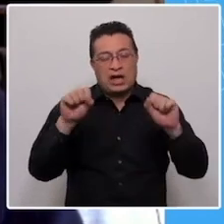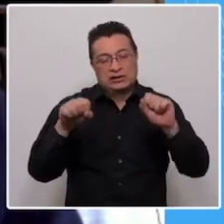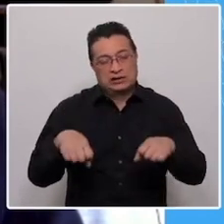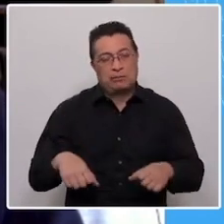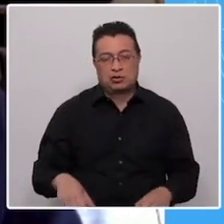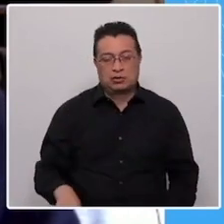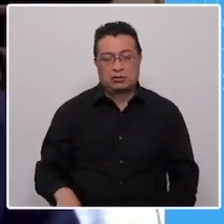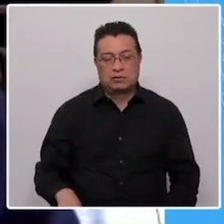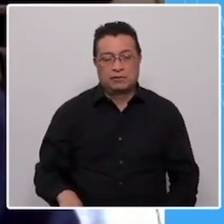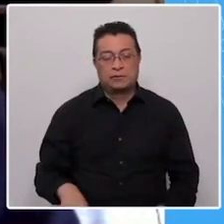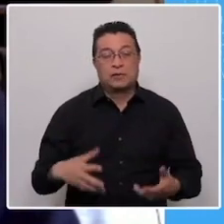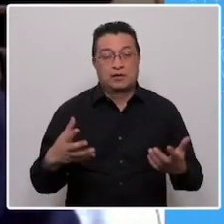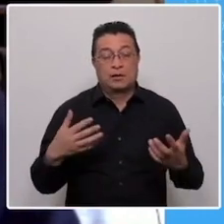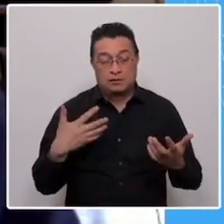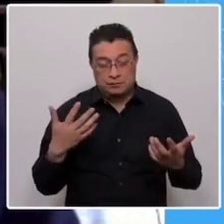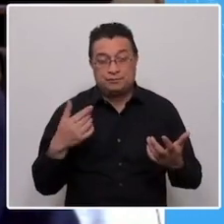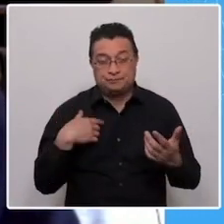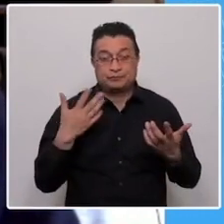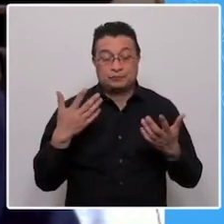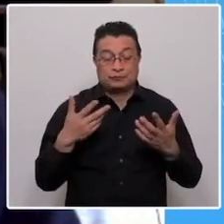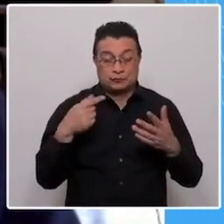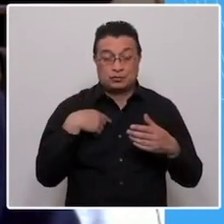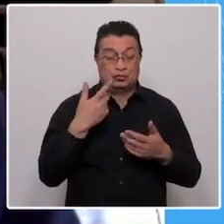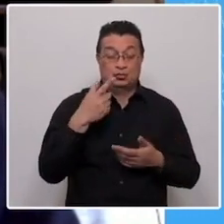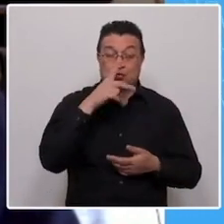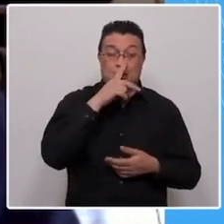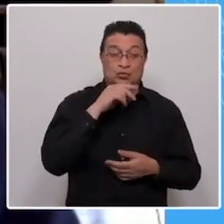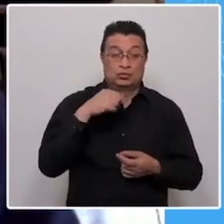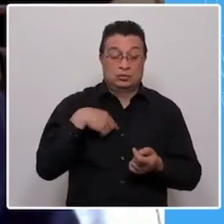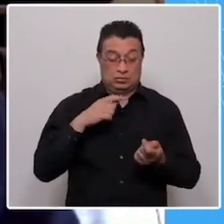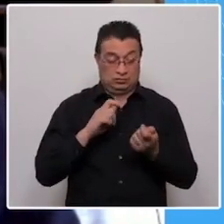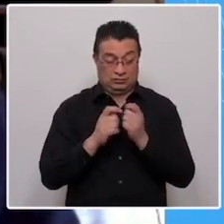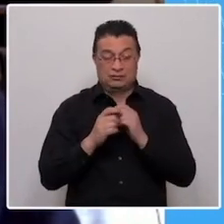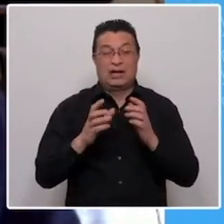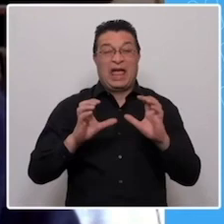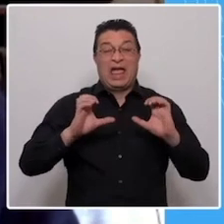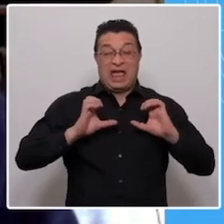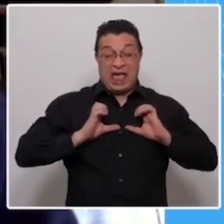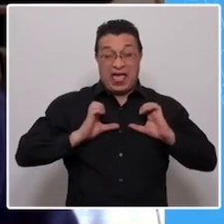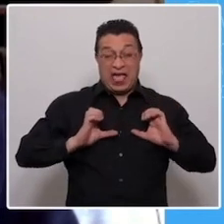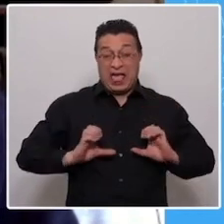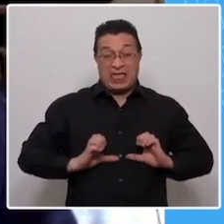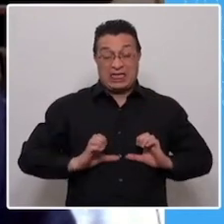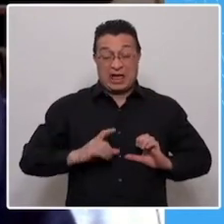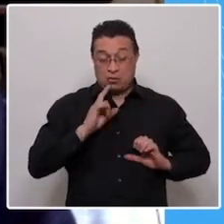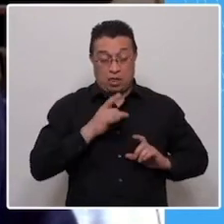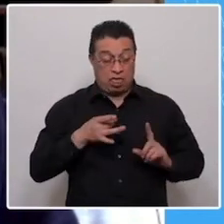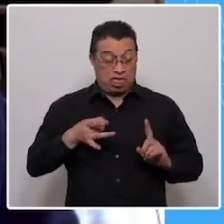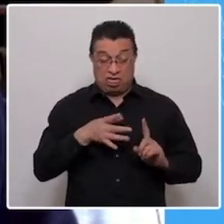Y nos pone en un campo ético que no podemos traspasar, digamos.